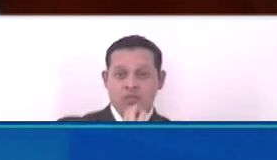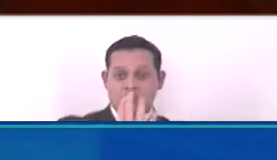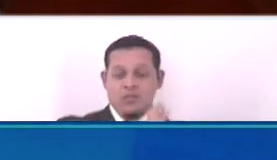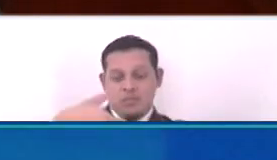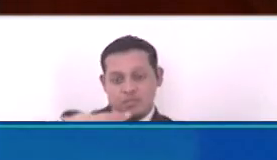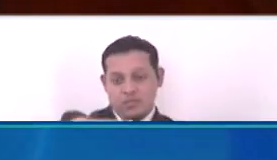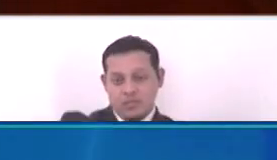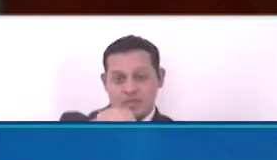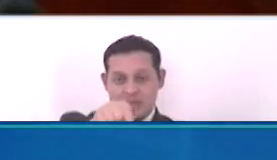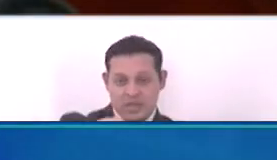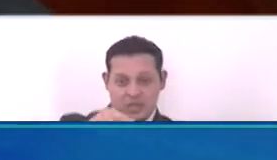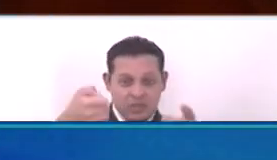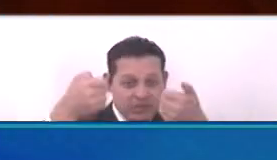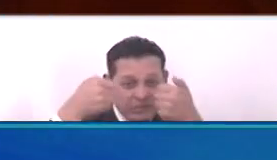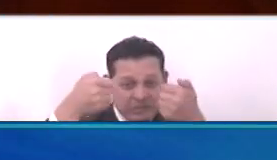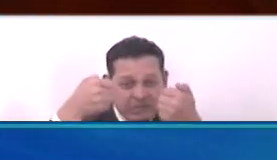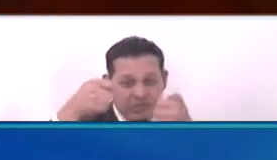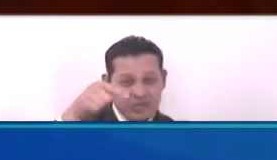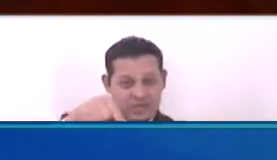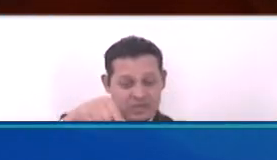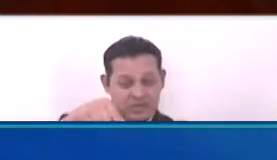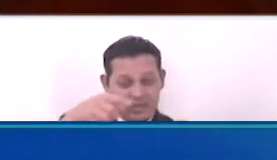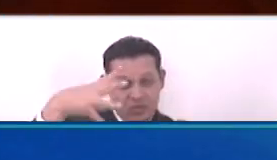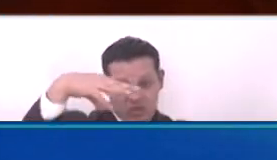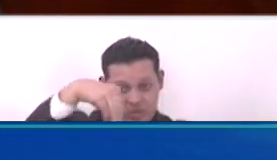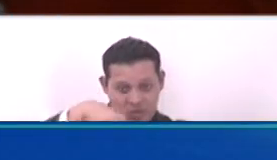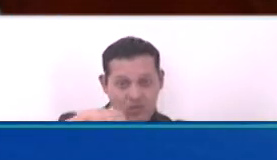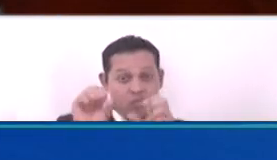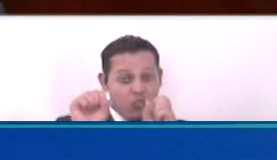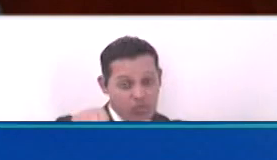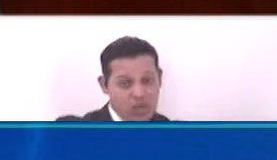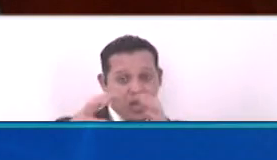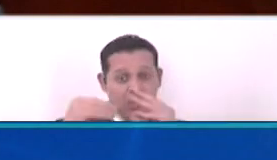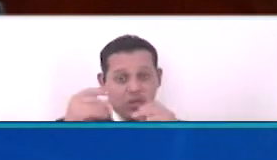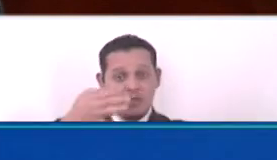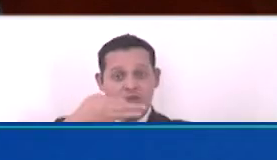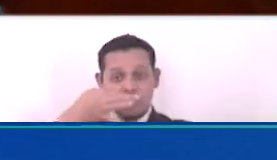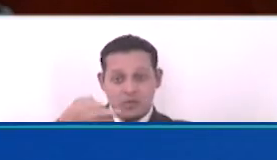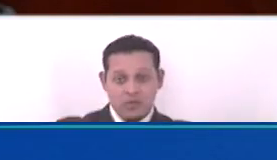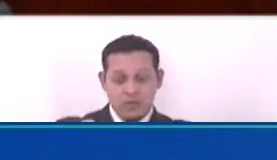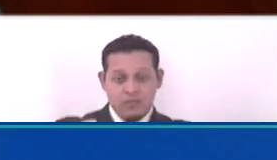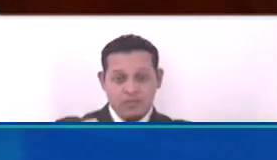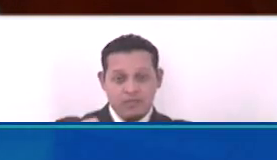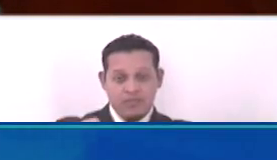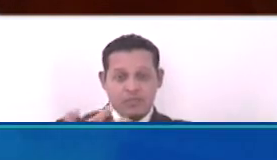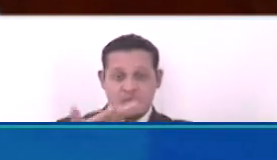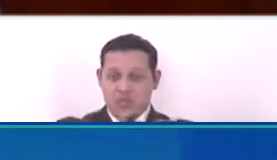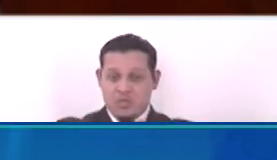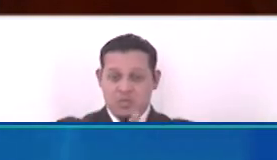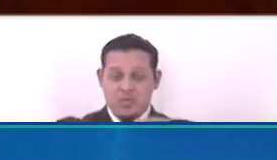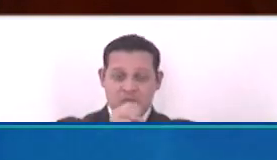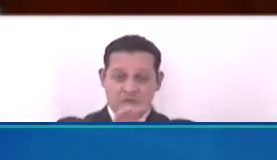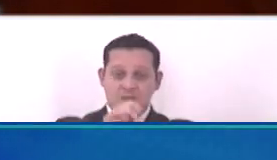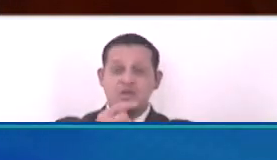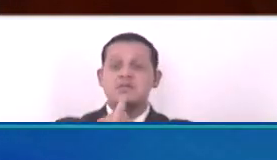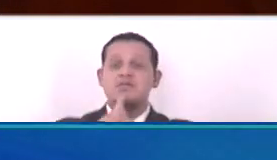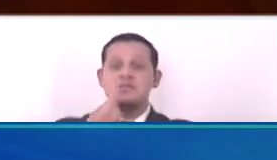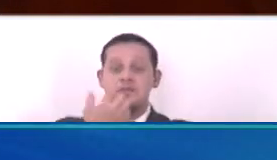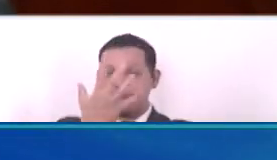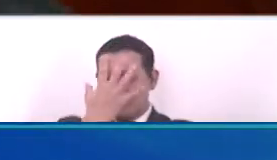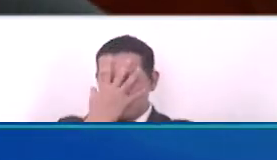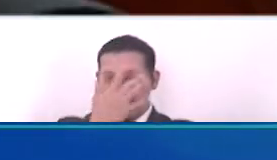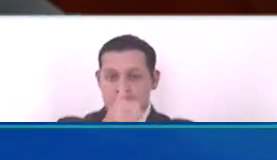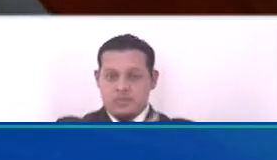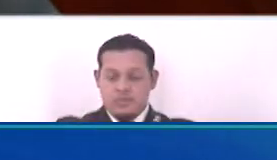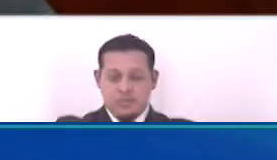demostrarle al pueblo allí donde vas a estar que podés todavía hablar con la verdad y quemar el montón de sinvergüenzas que todavía